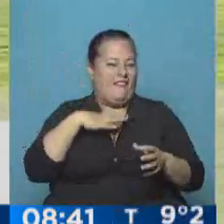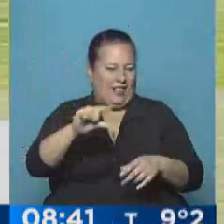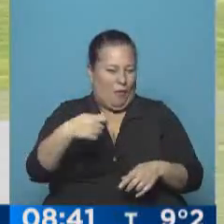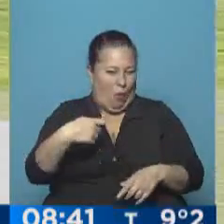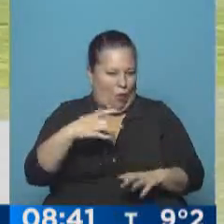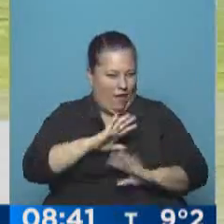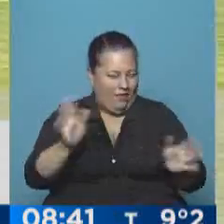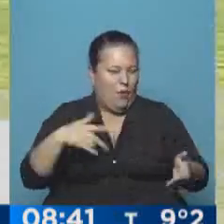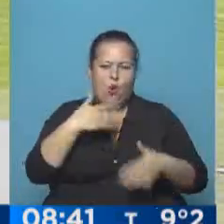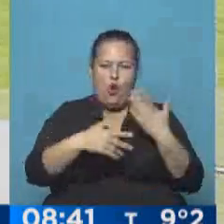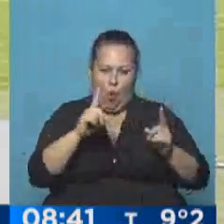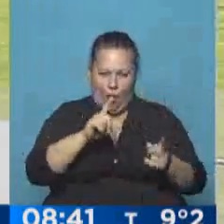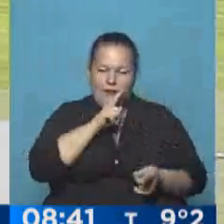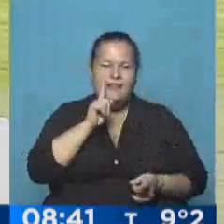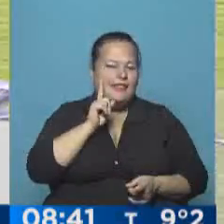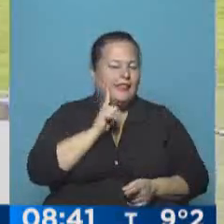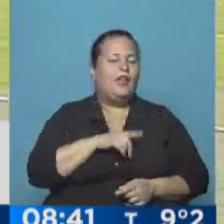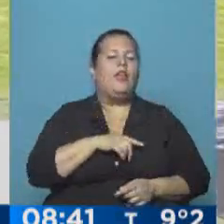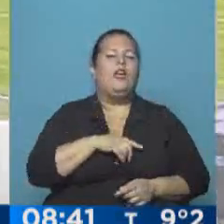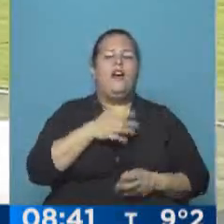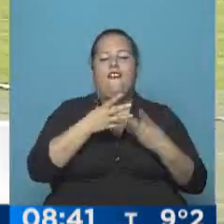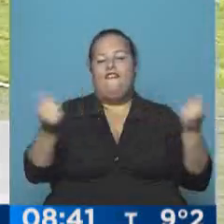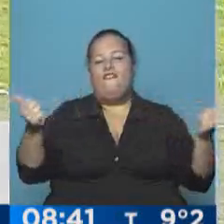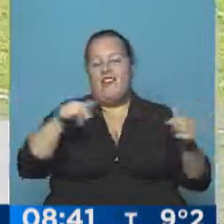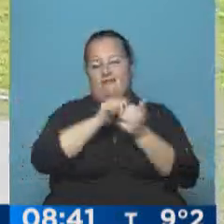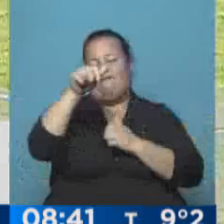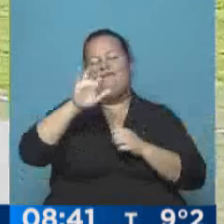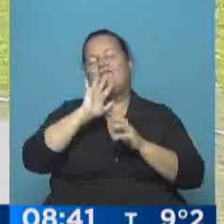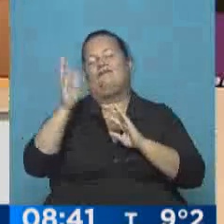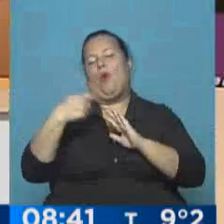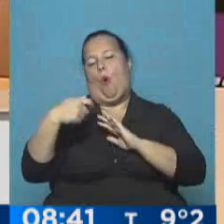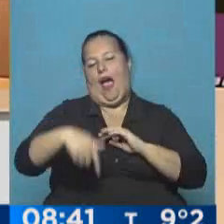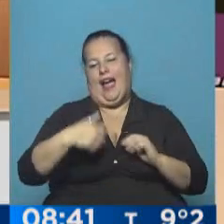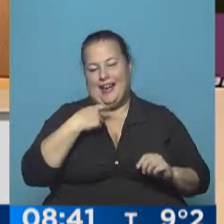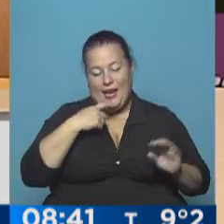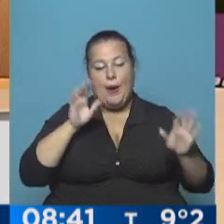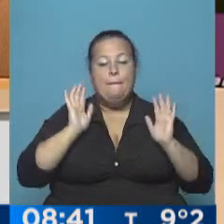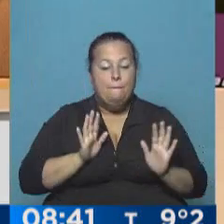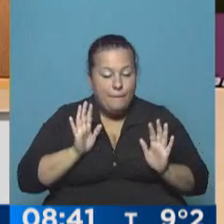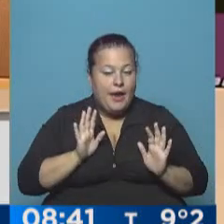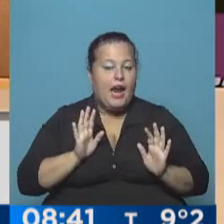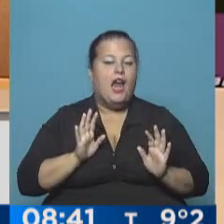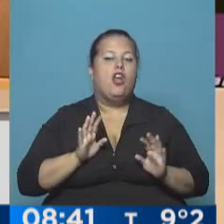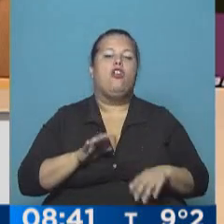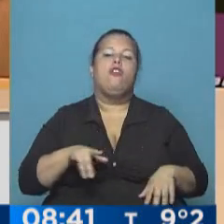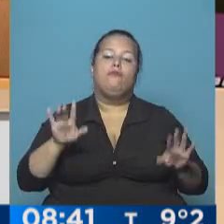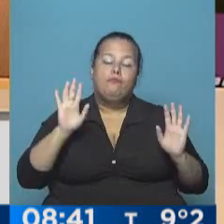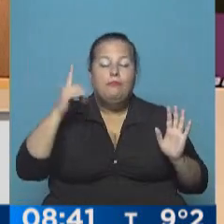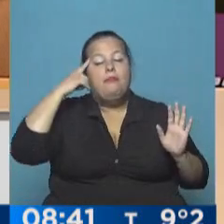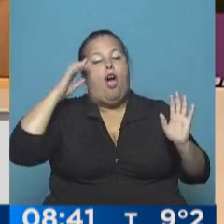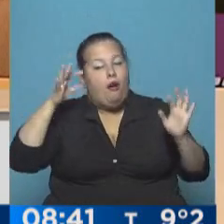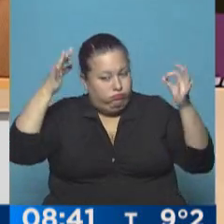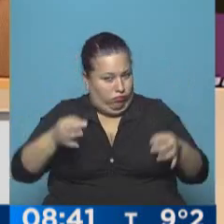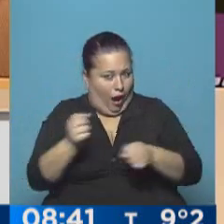quizás venga a terminar... Aparte no está jugando en el City. Vendría a terminar la carrera aquí en River, pero son... suposiciones.